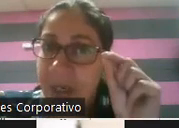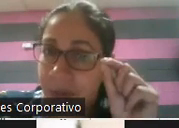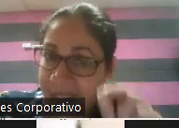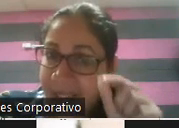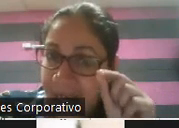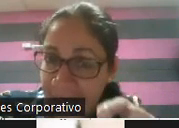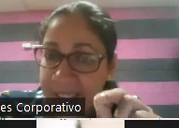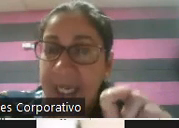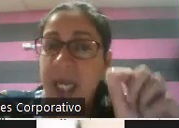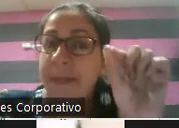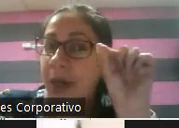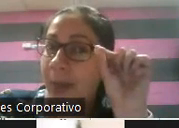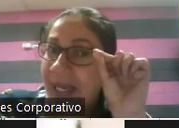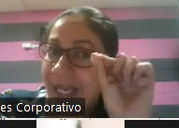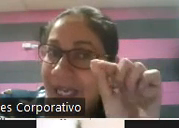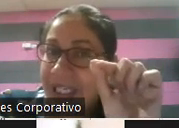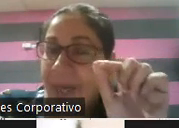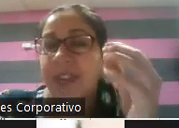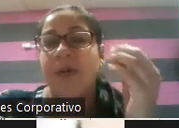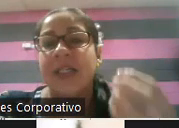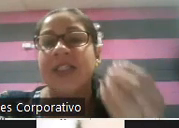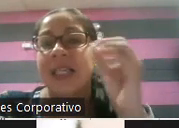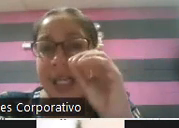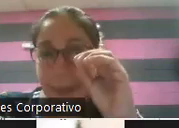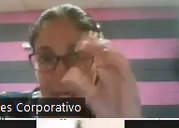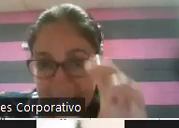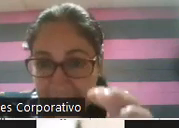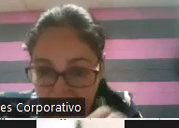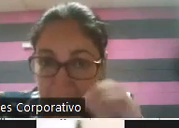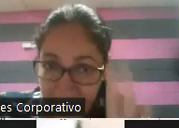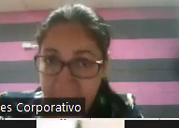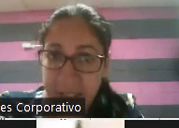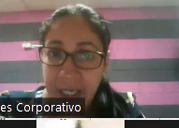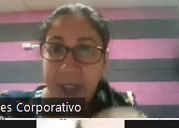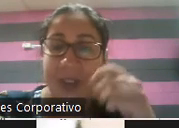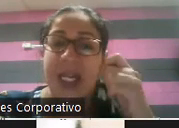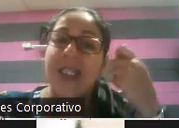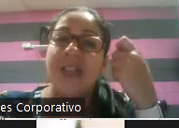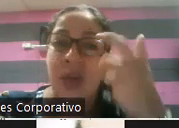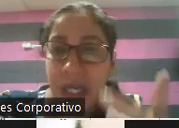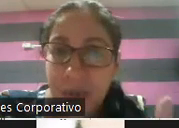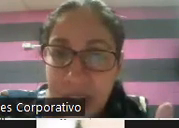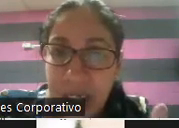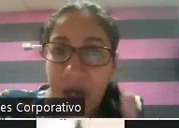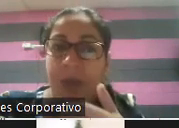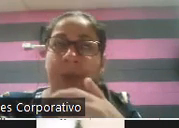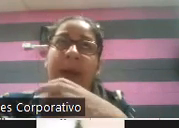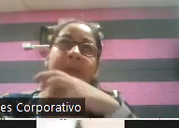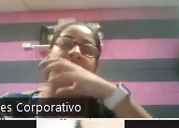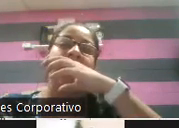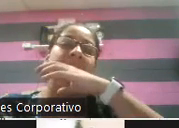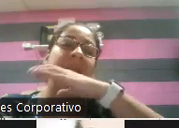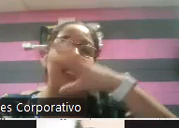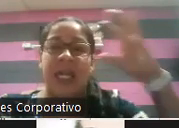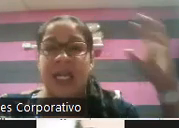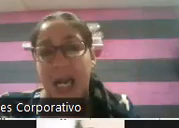imágenes lo que decía heisel pero pequeña porque acuérdense que ya pesa la imagen Y usted ya trató de reducirla como para